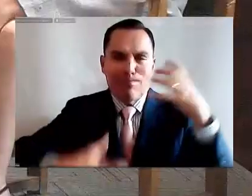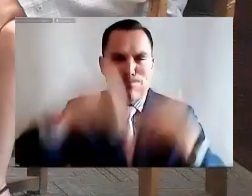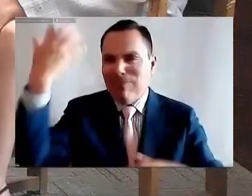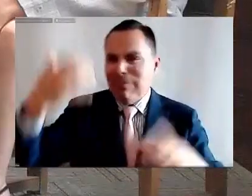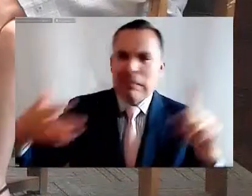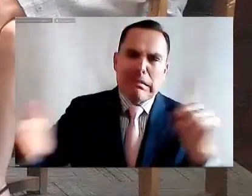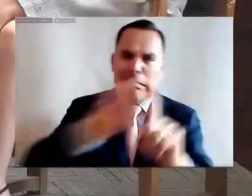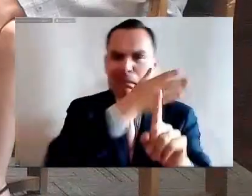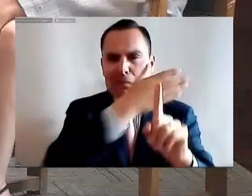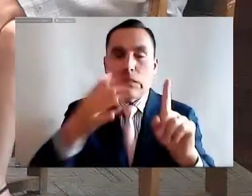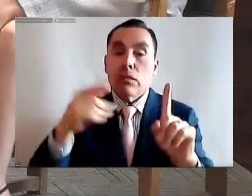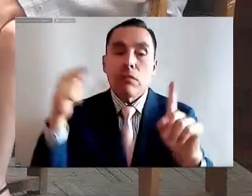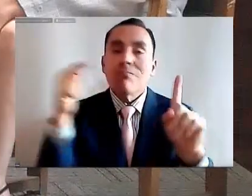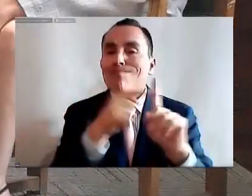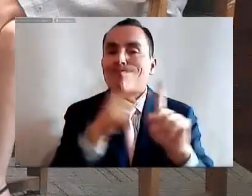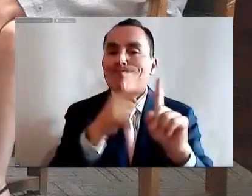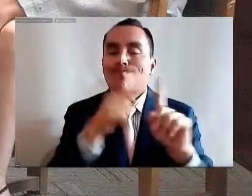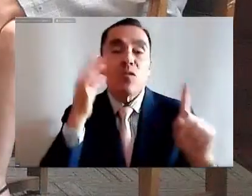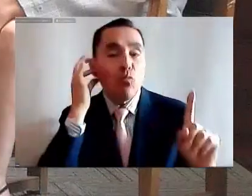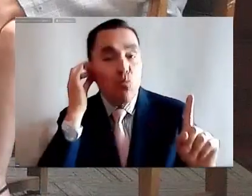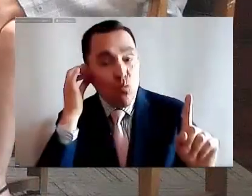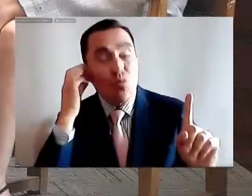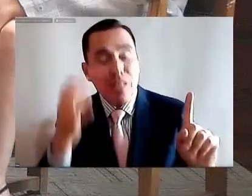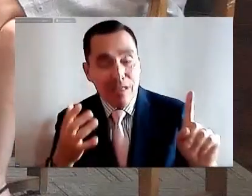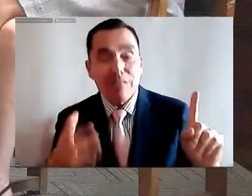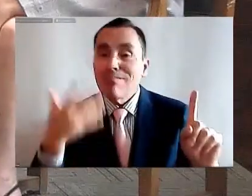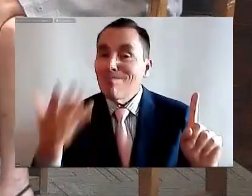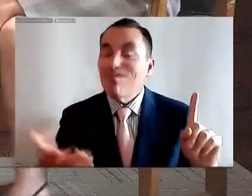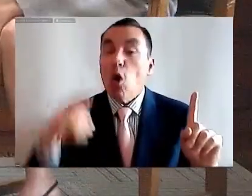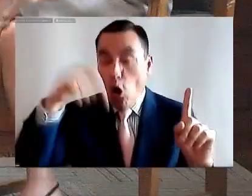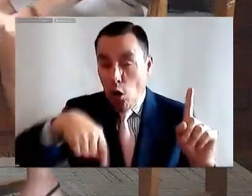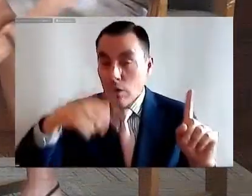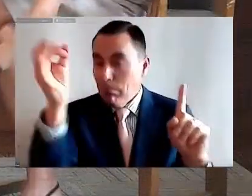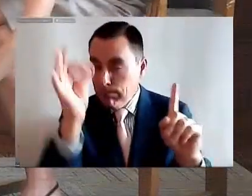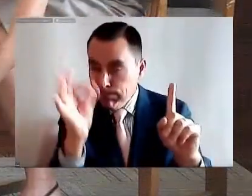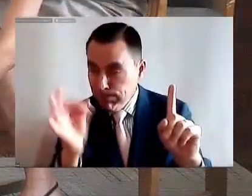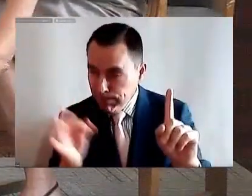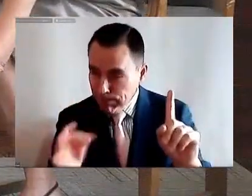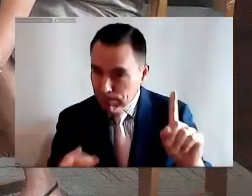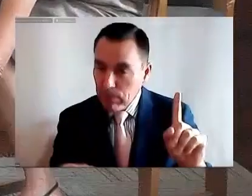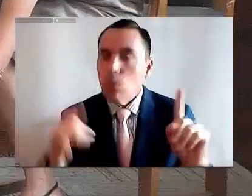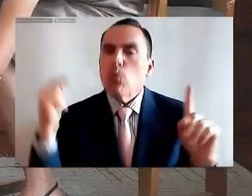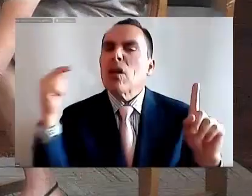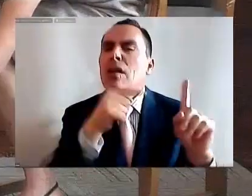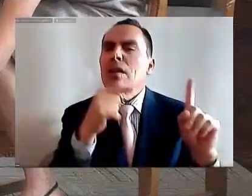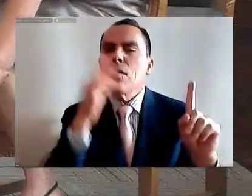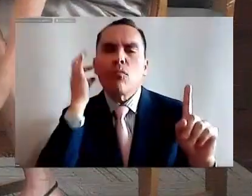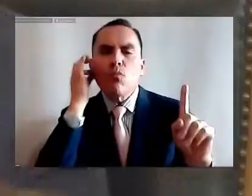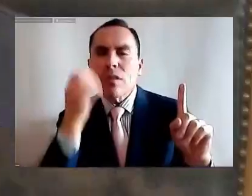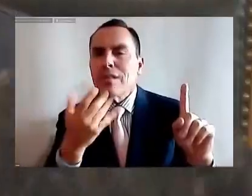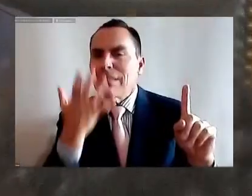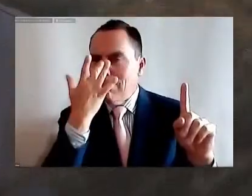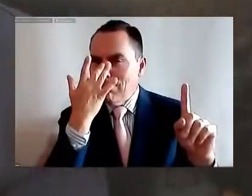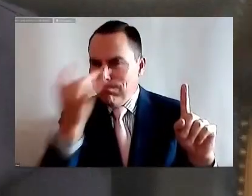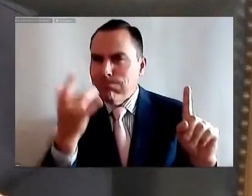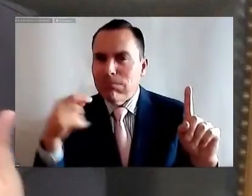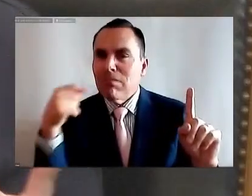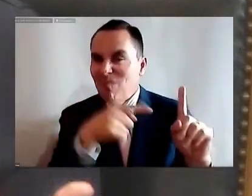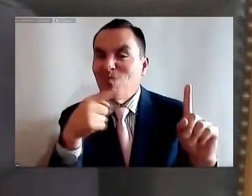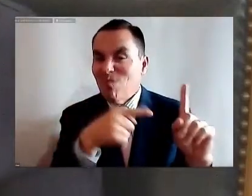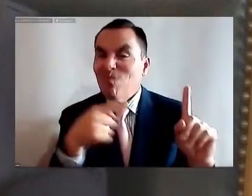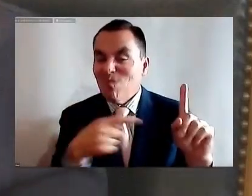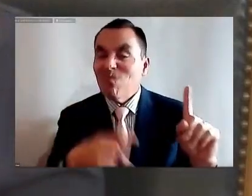muchos ámbitos, ha sido regulada también en muchas materias relacionadas con el derecho civil, en